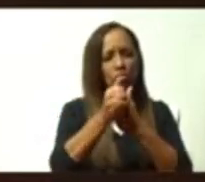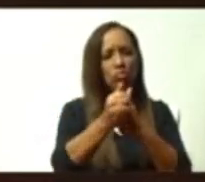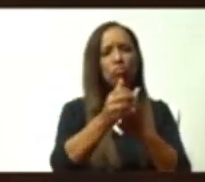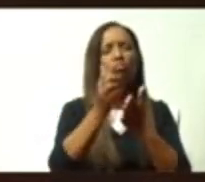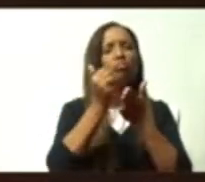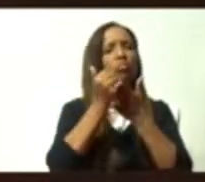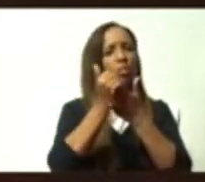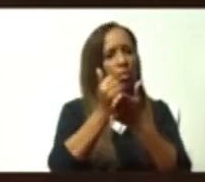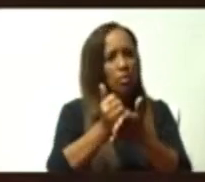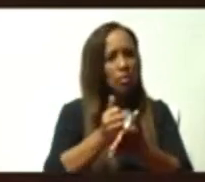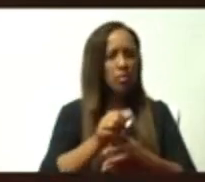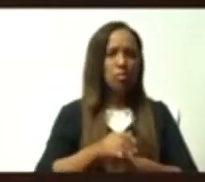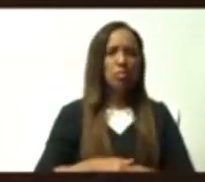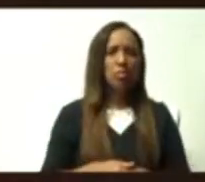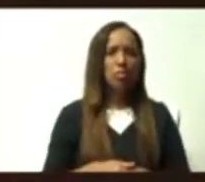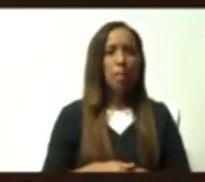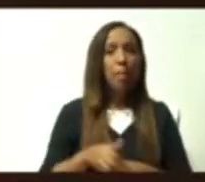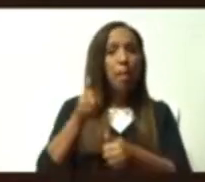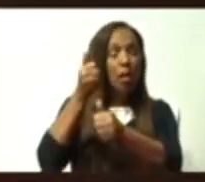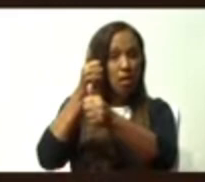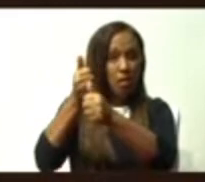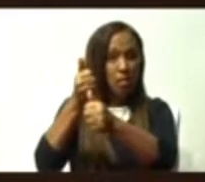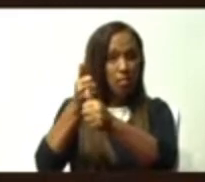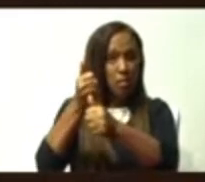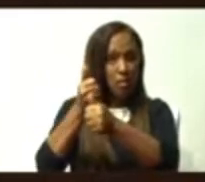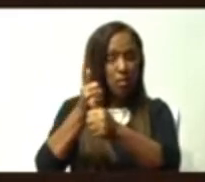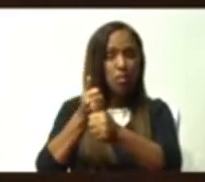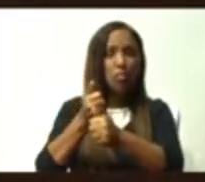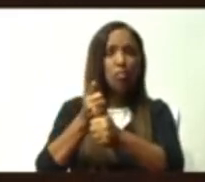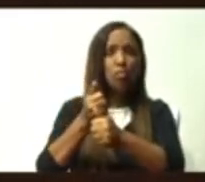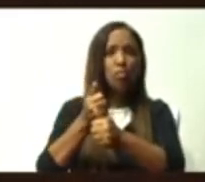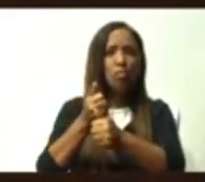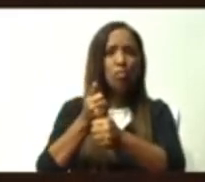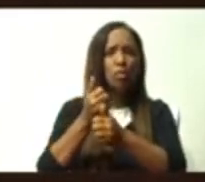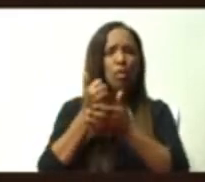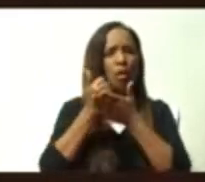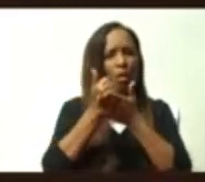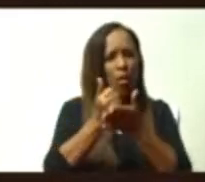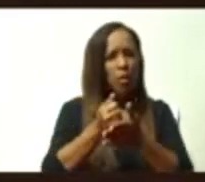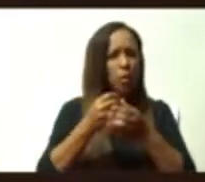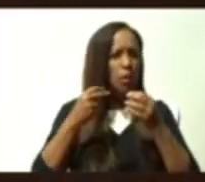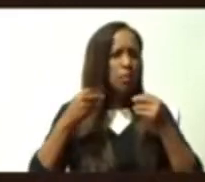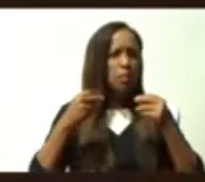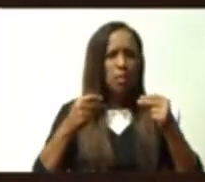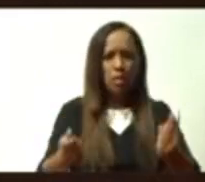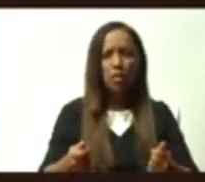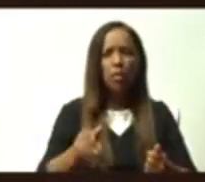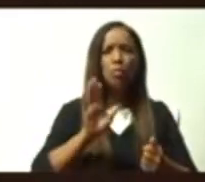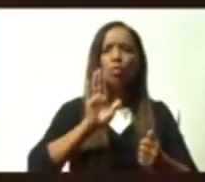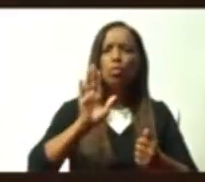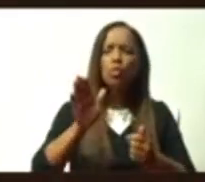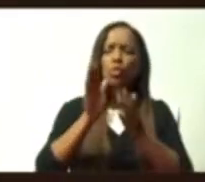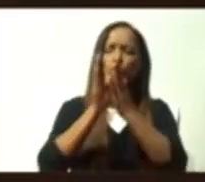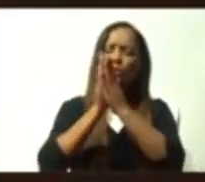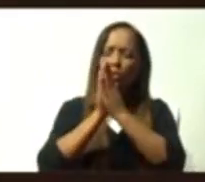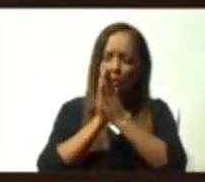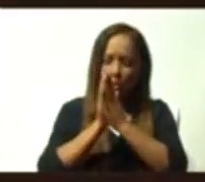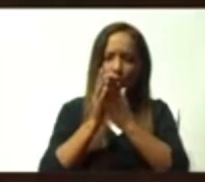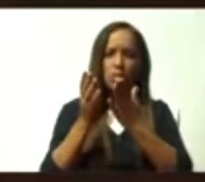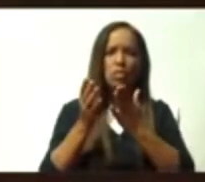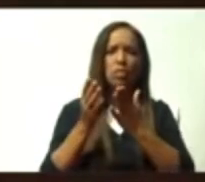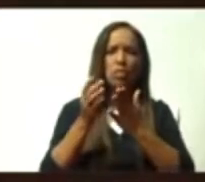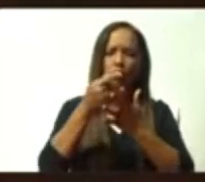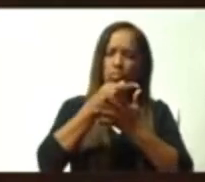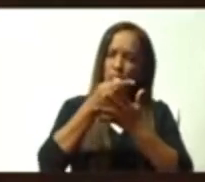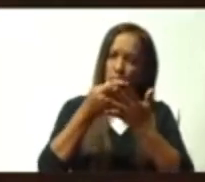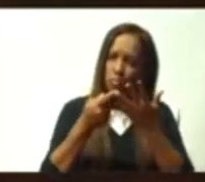donde se sentaba en mesas con políticos, lo pudiéramos lograr más rápido. Yo tengo mucho que agradecer a